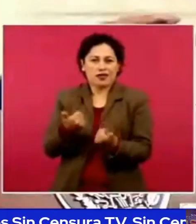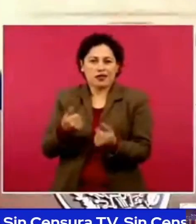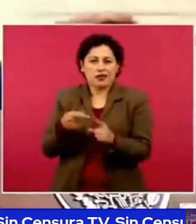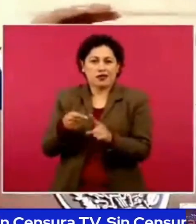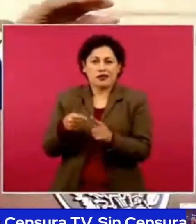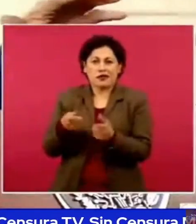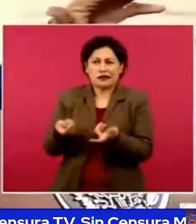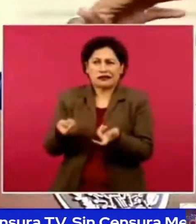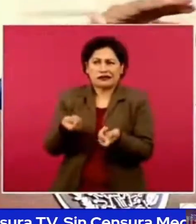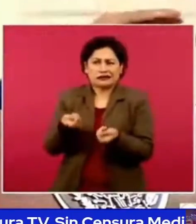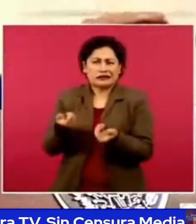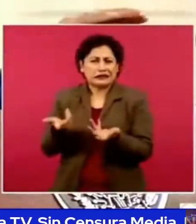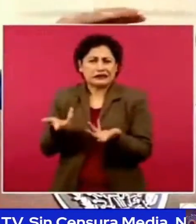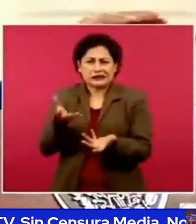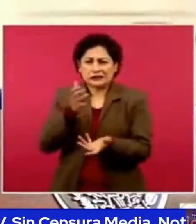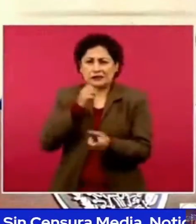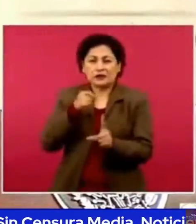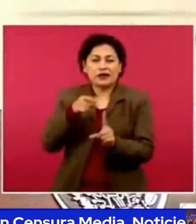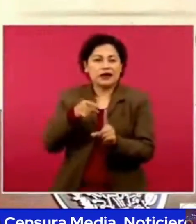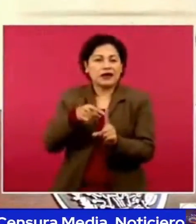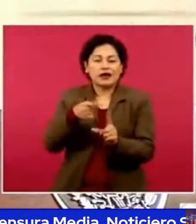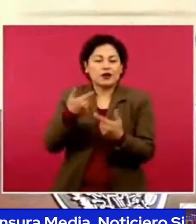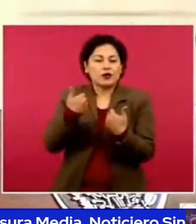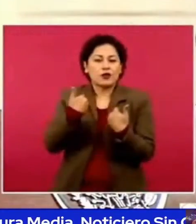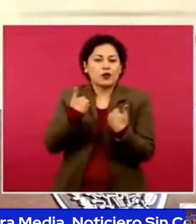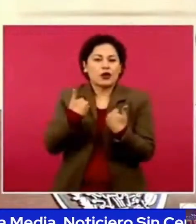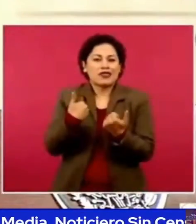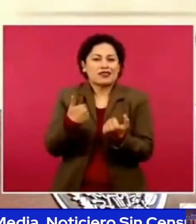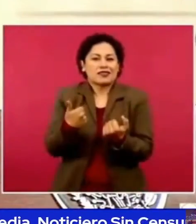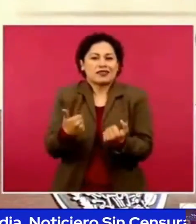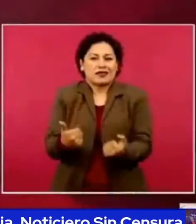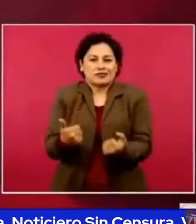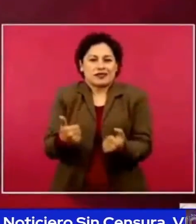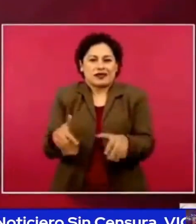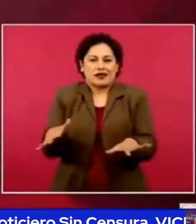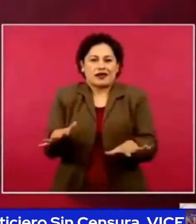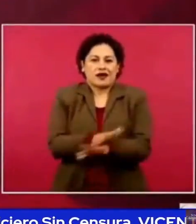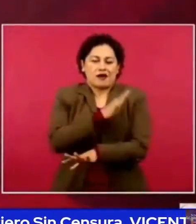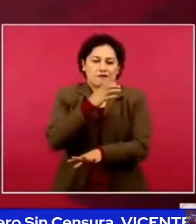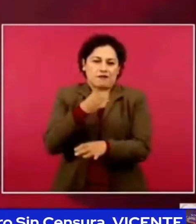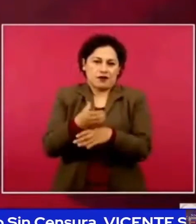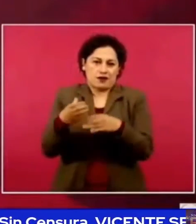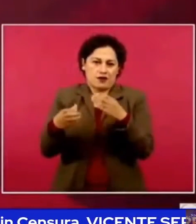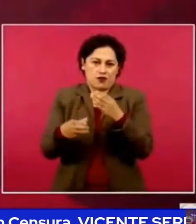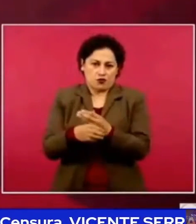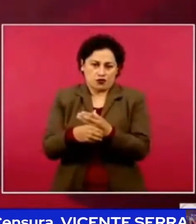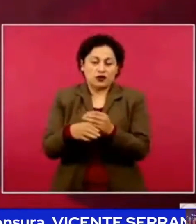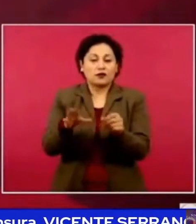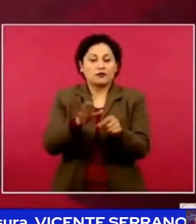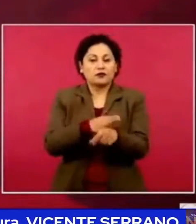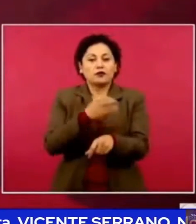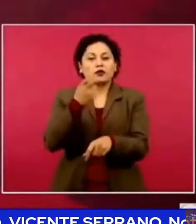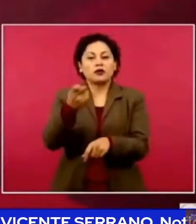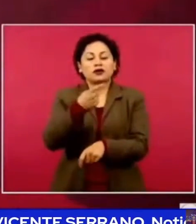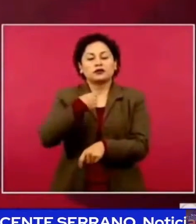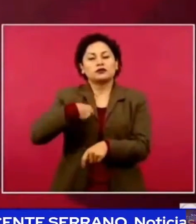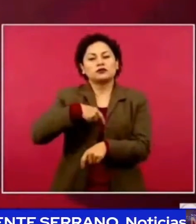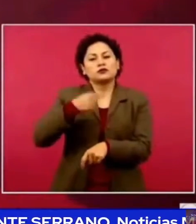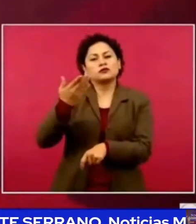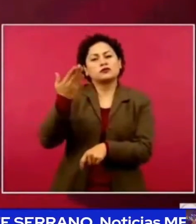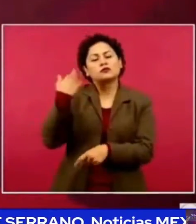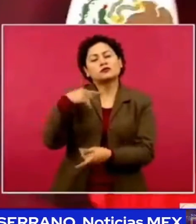que se han venido dando en nuestro país. Pero hablábamos de Joaquín López Dóriga,